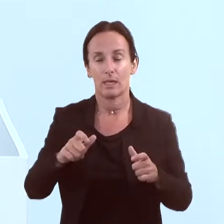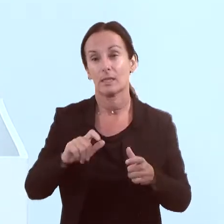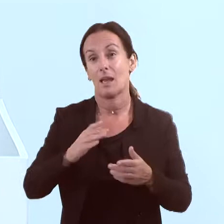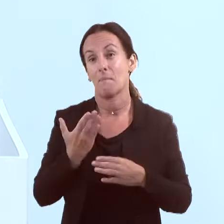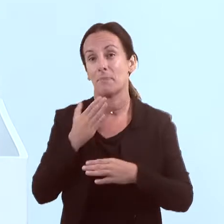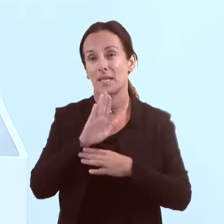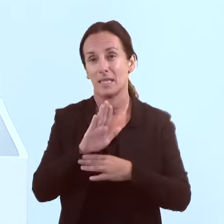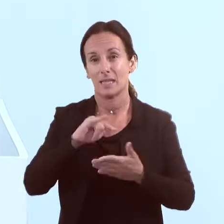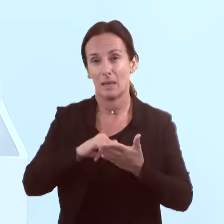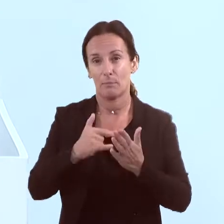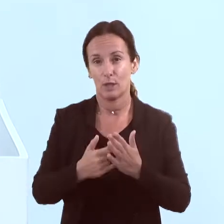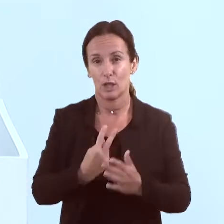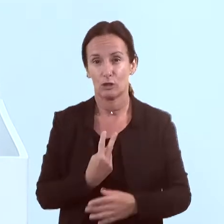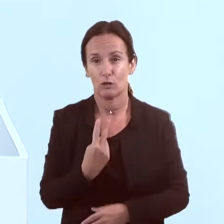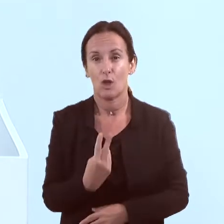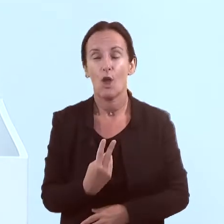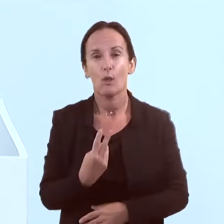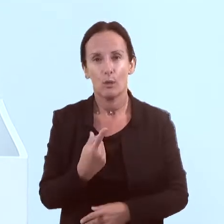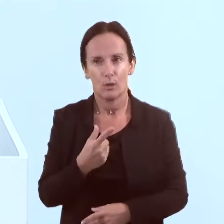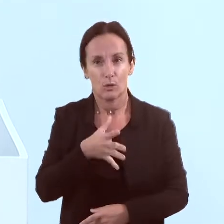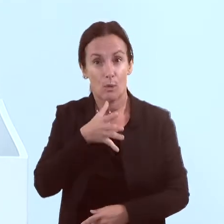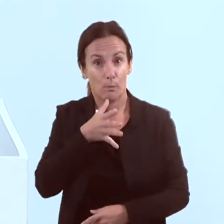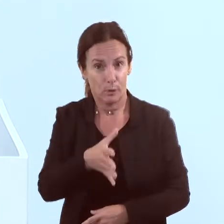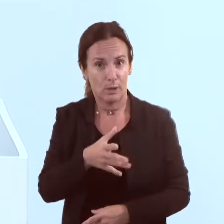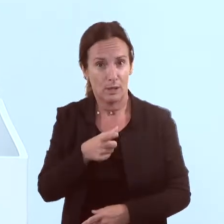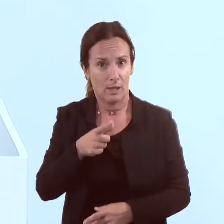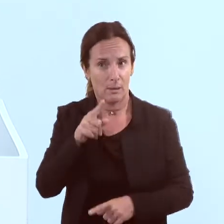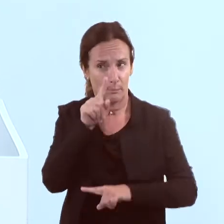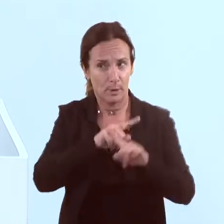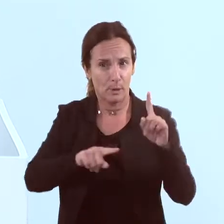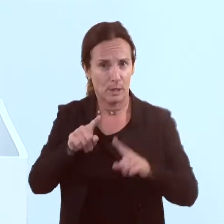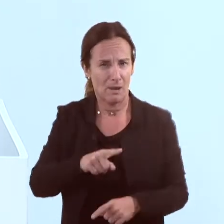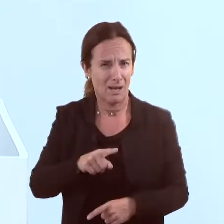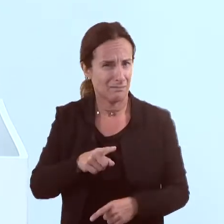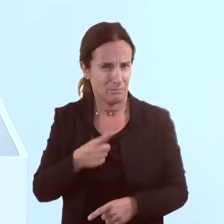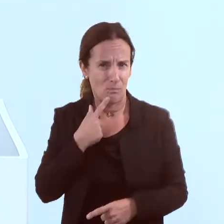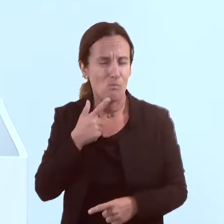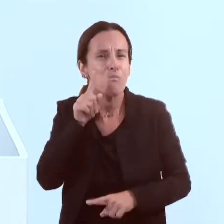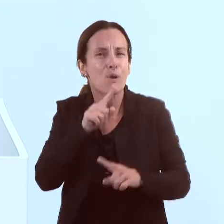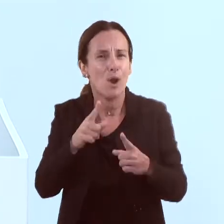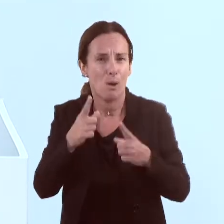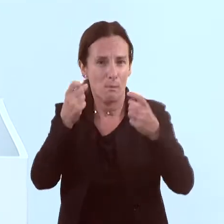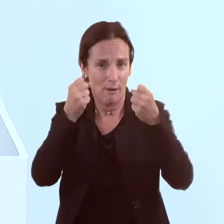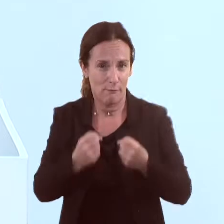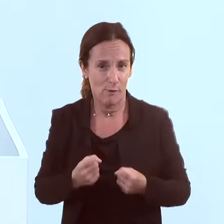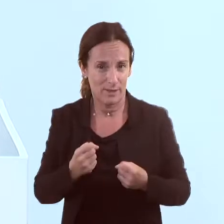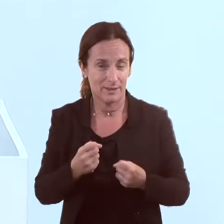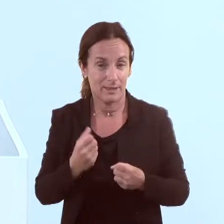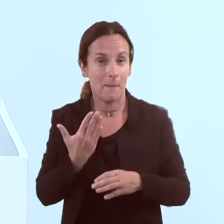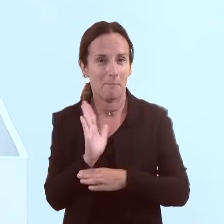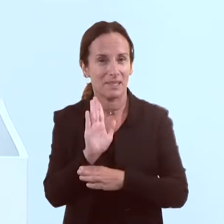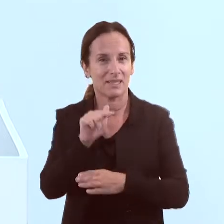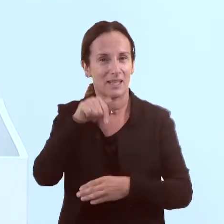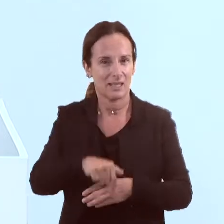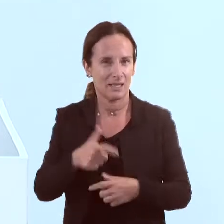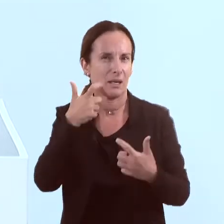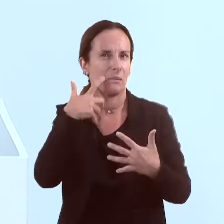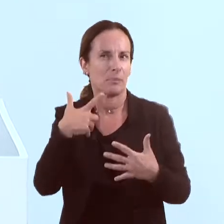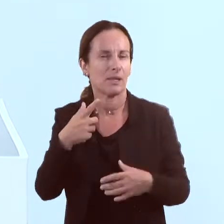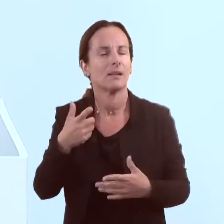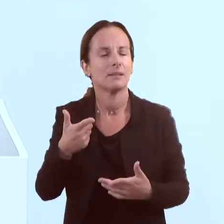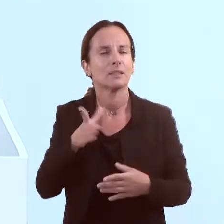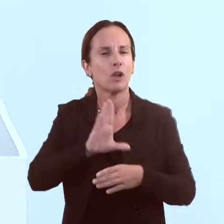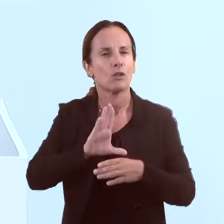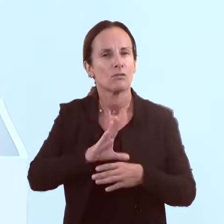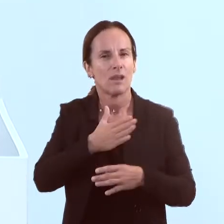la realidad, la relevancia que este problema tiene, ¿no? Que tengamos a personas viviendo en las calles de una isla como Mallorca,